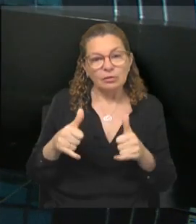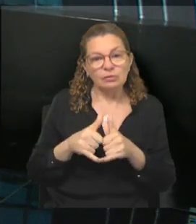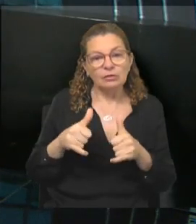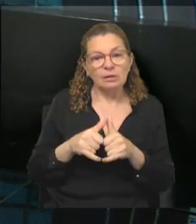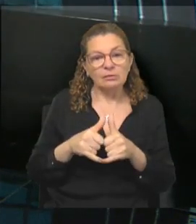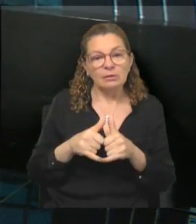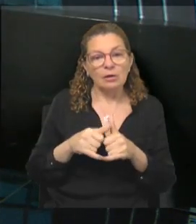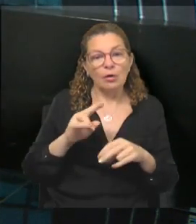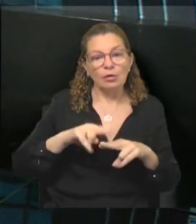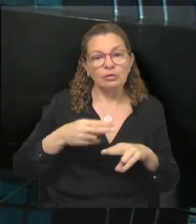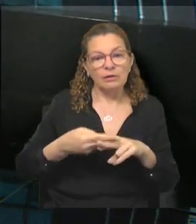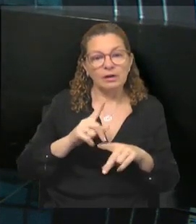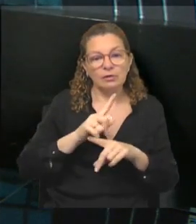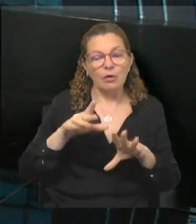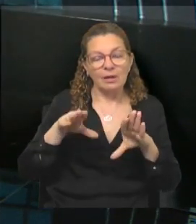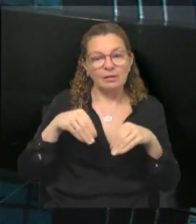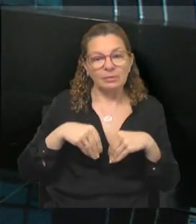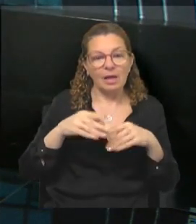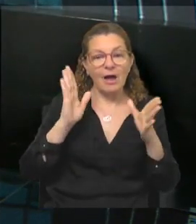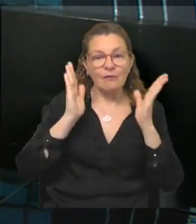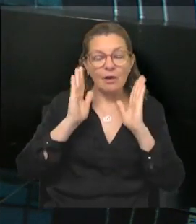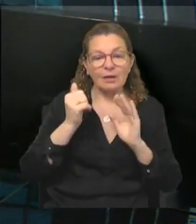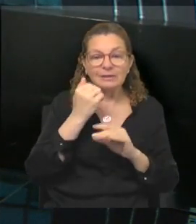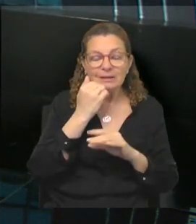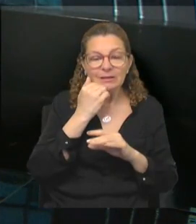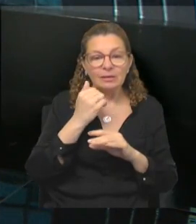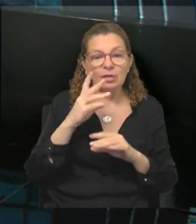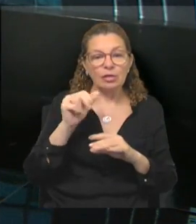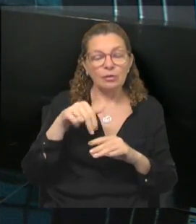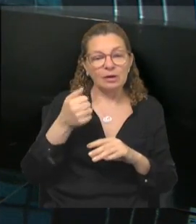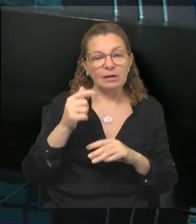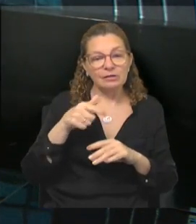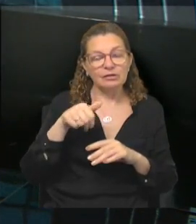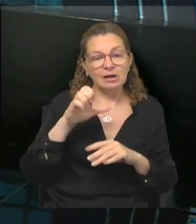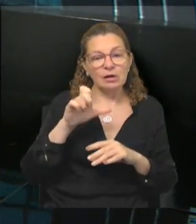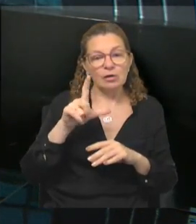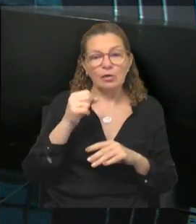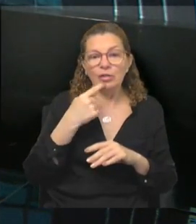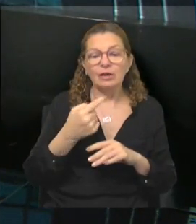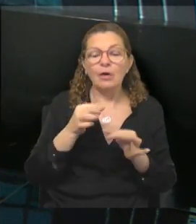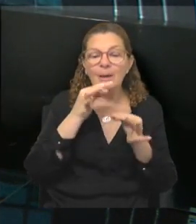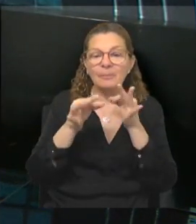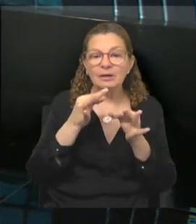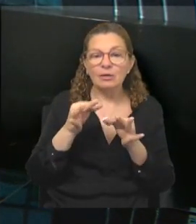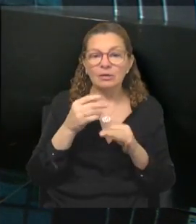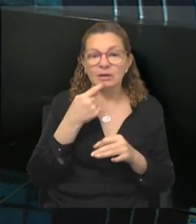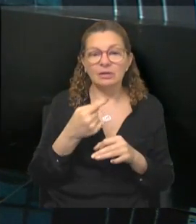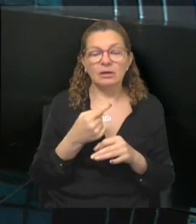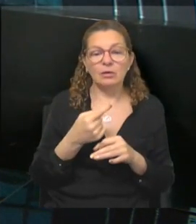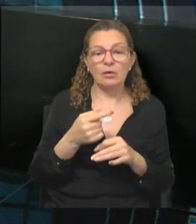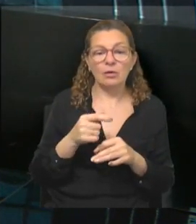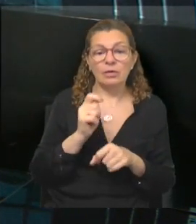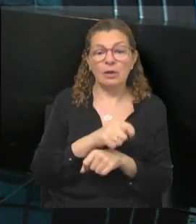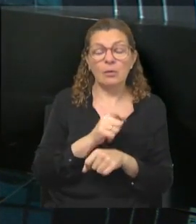que fue nuevamente negada el abogado de ases Pablo donelo destacó los fundamentos de la sentencia de El